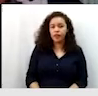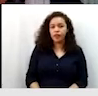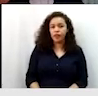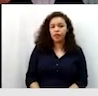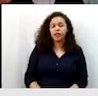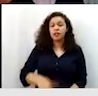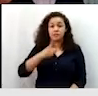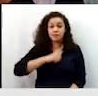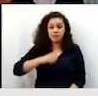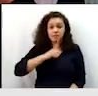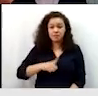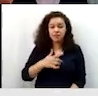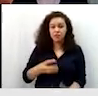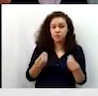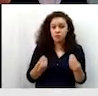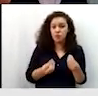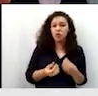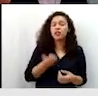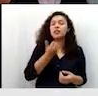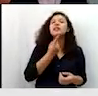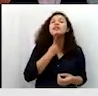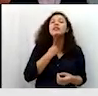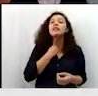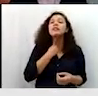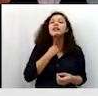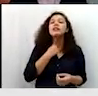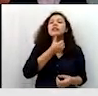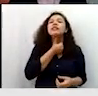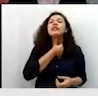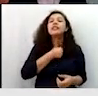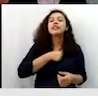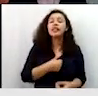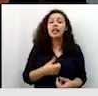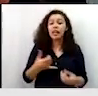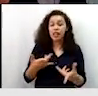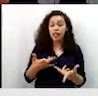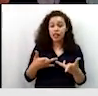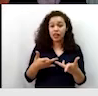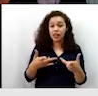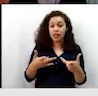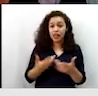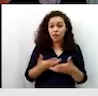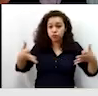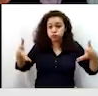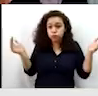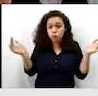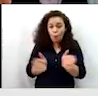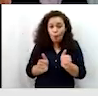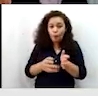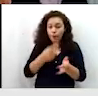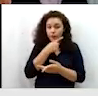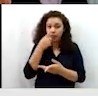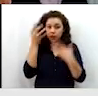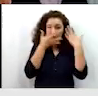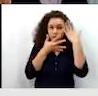de orinar, mucha sed, mucha hambre y una pérdida de peso drástica. La visión borrosa, sueño y cansancio, pues se